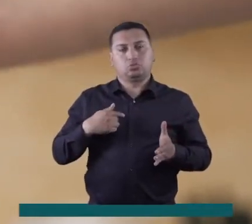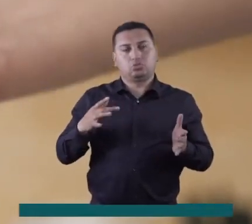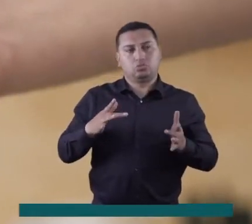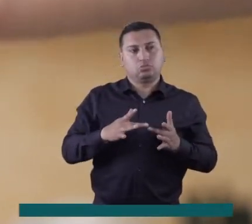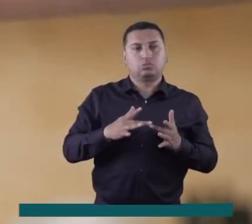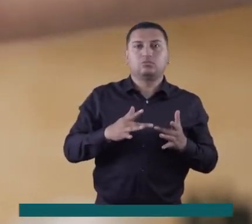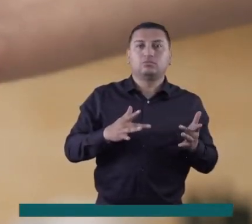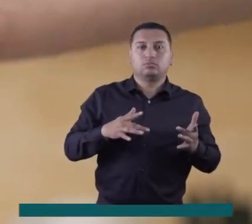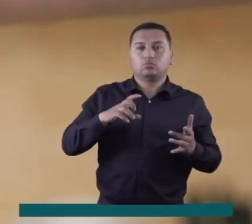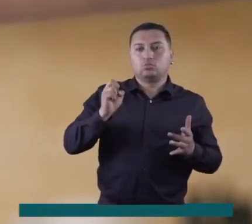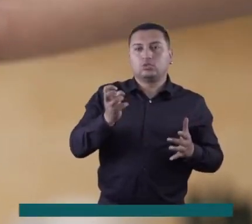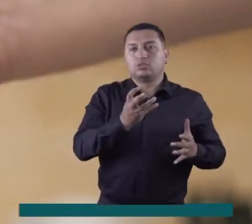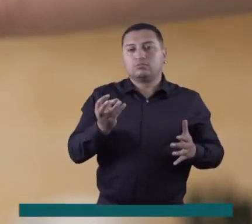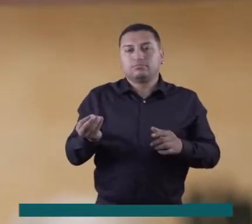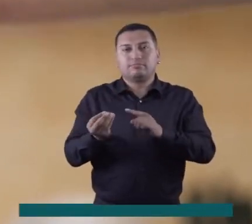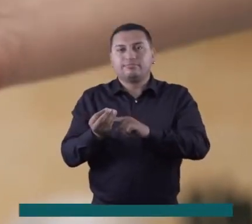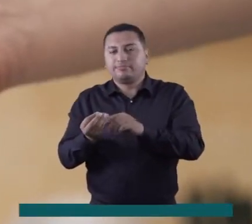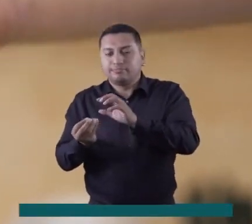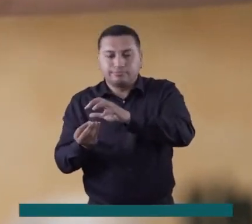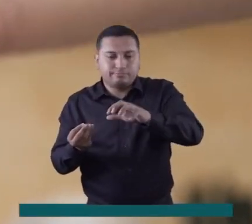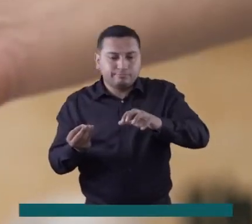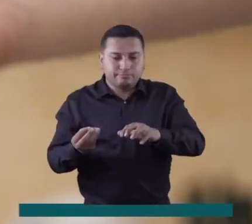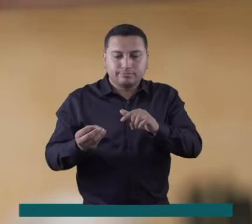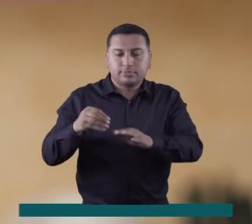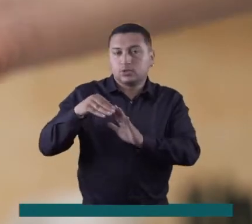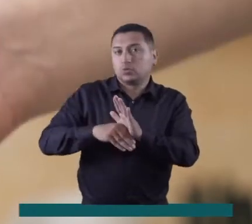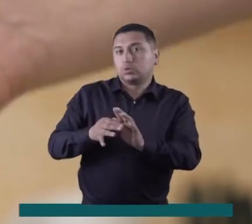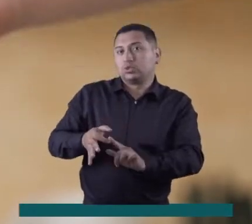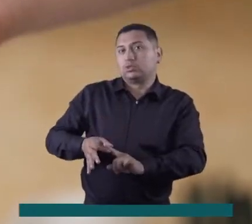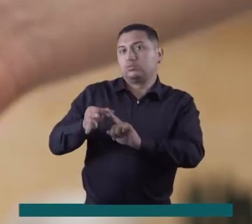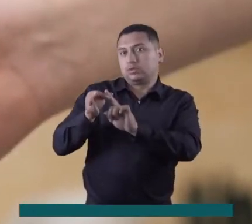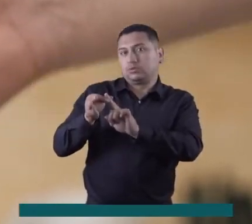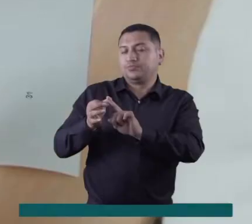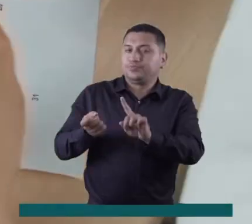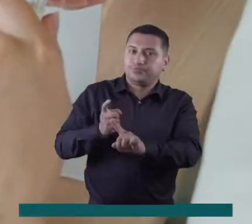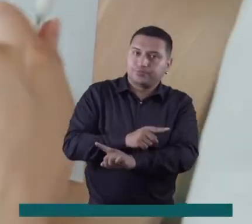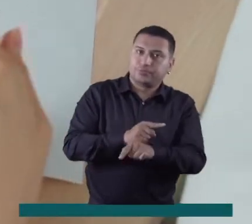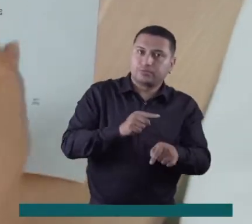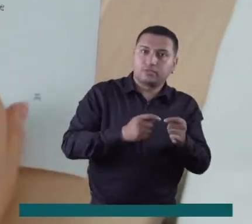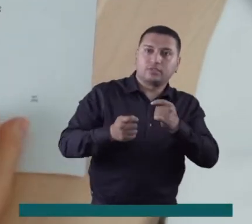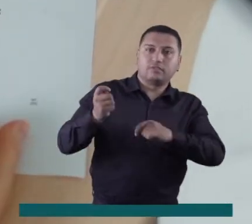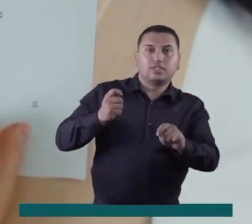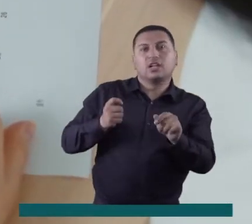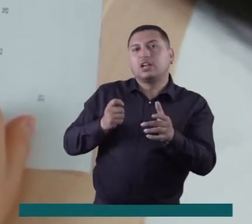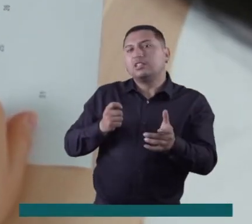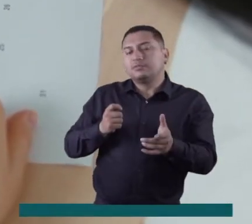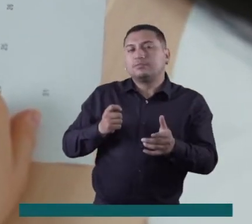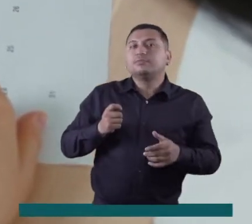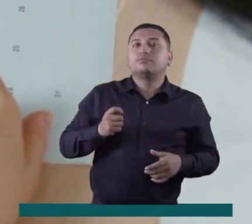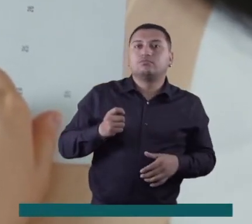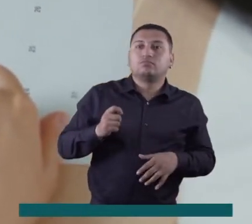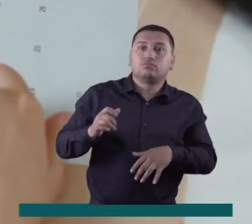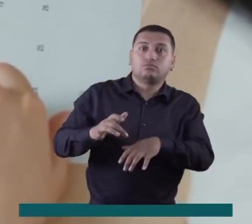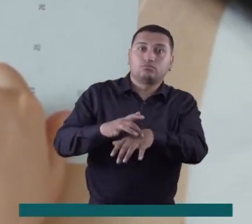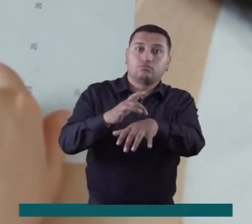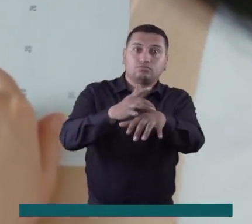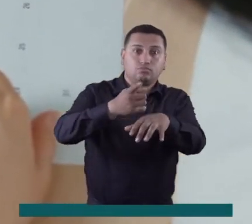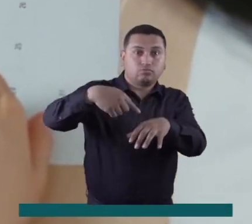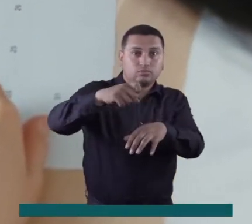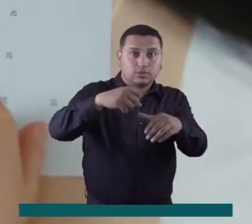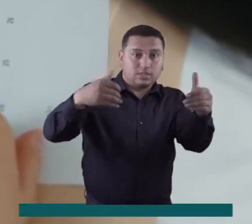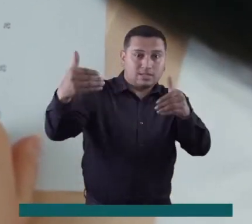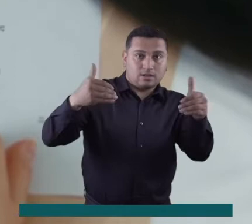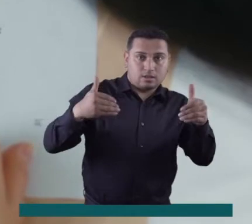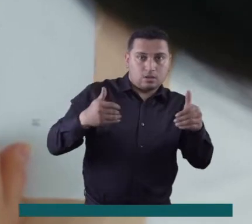servicio, podrías armar paquetes con descuentos especiales. Otra estrategia de venta que puedes poner en marcha es animar a comprar a